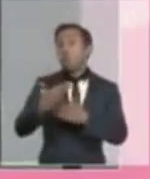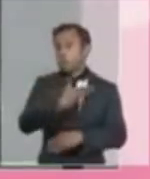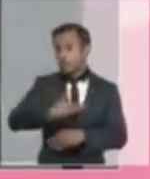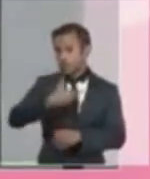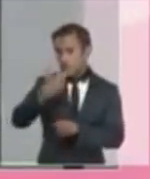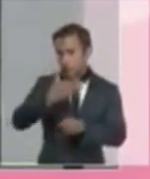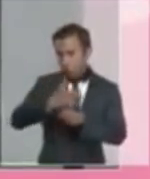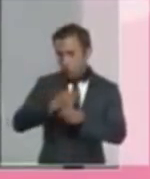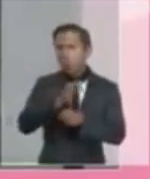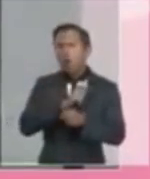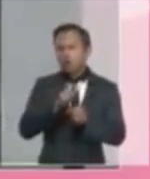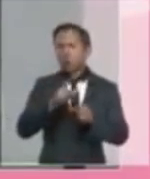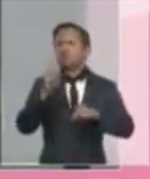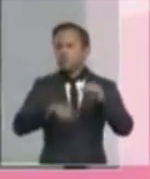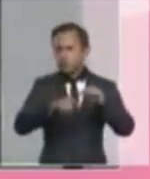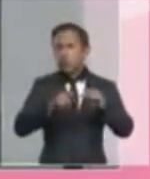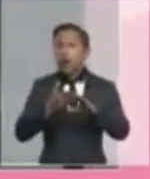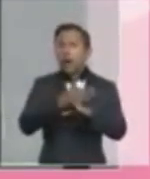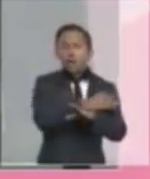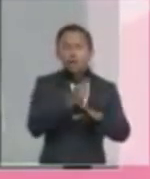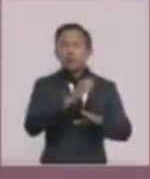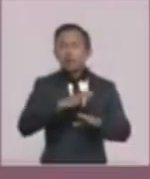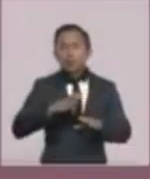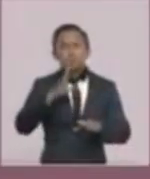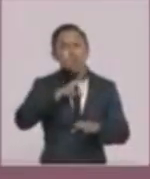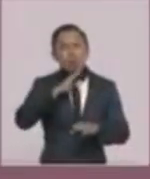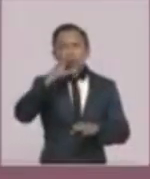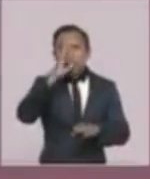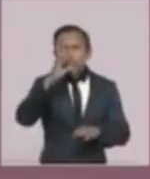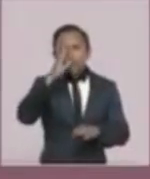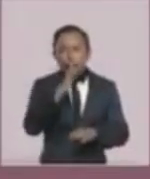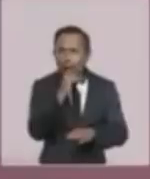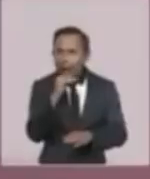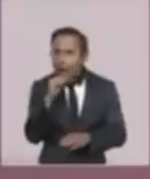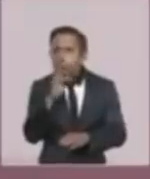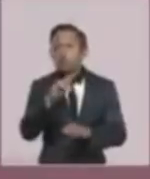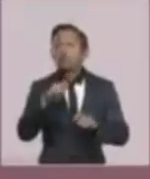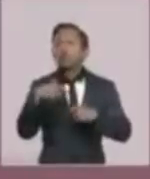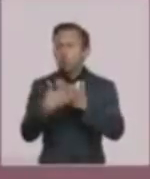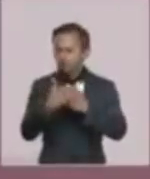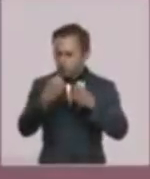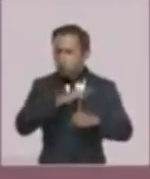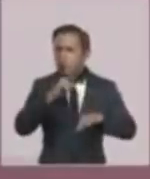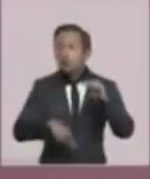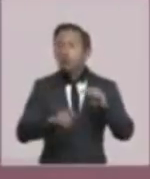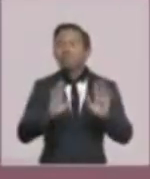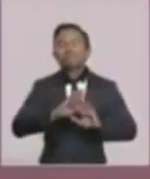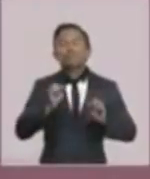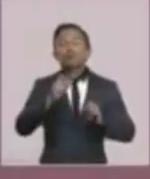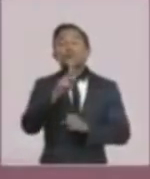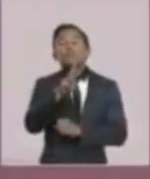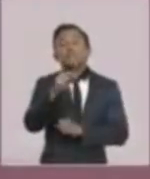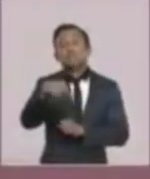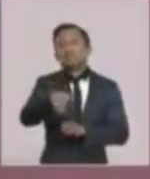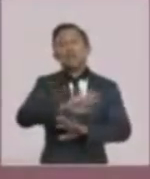éxito donde todos los demás han fracasado? Buenas noches. México va a cambiar, no hay duda. El PRI ya se va. La pregunta es qué